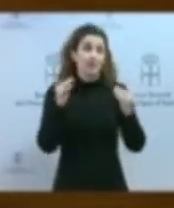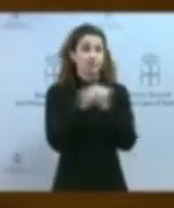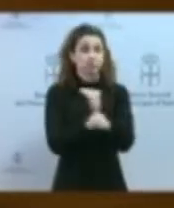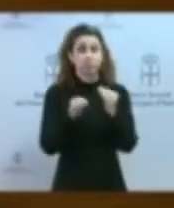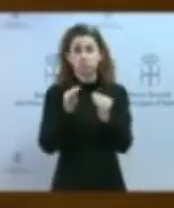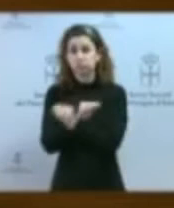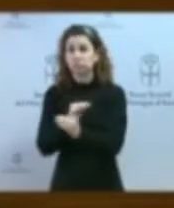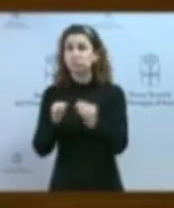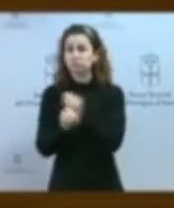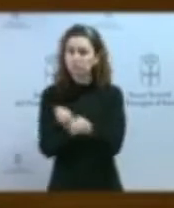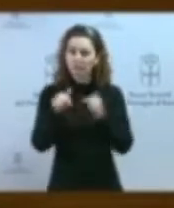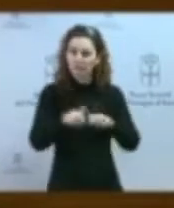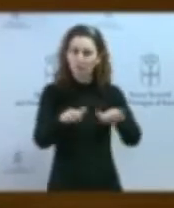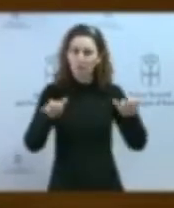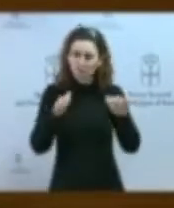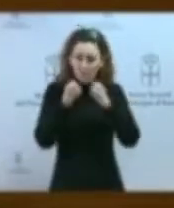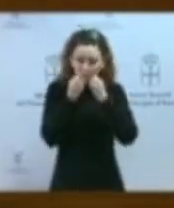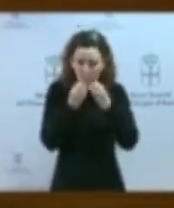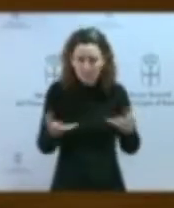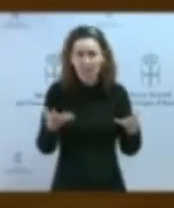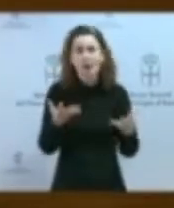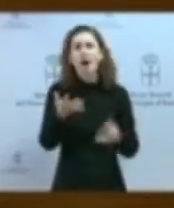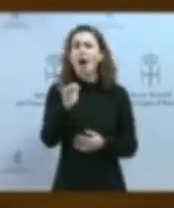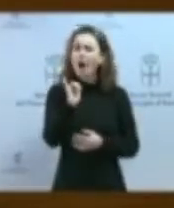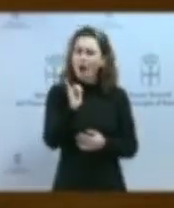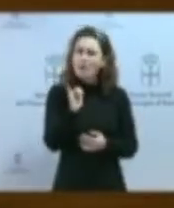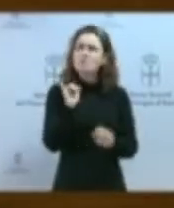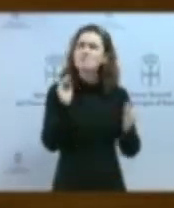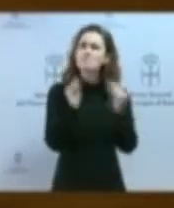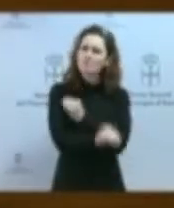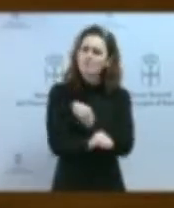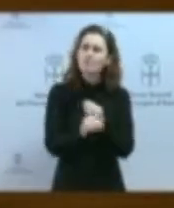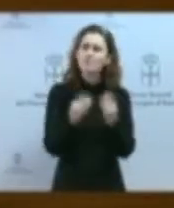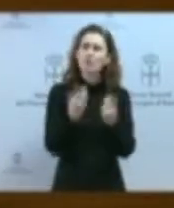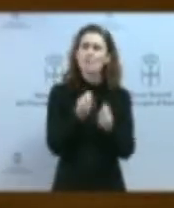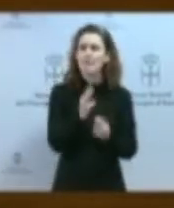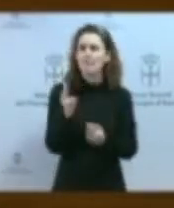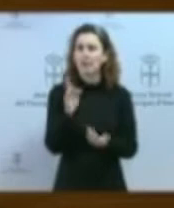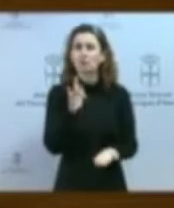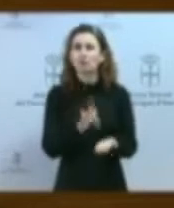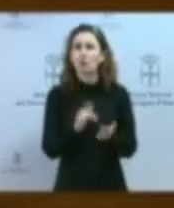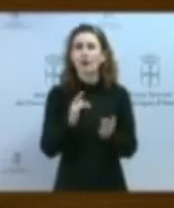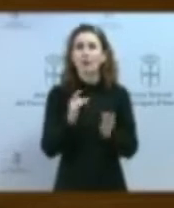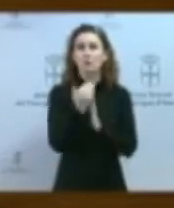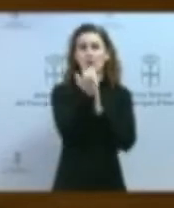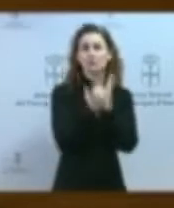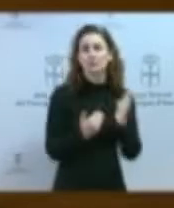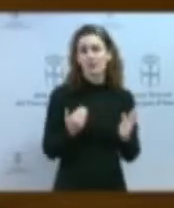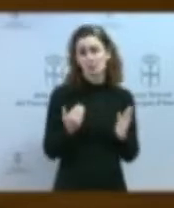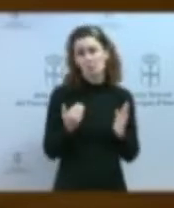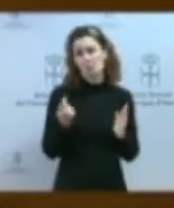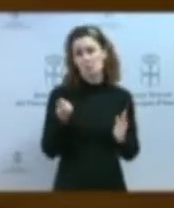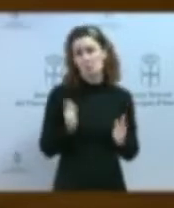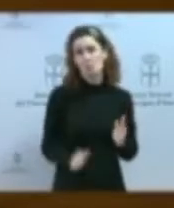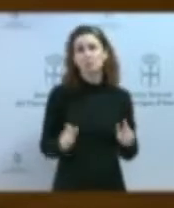Tenemos discrepancias y las celebramos con el Partido Popular cuando dice que hay que rebajar el salario social y cuando quería hacer una negociación sobre qué se iba a hacer con el dinero del salario